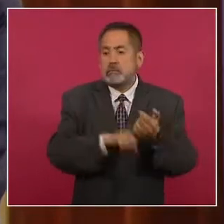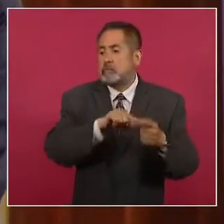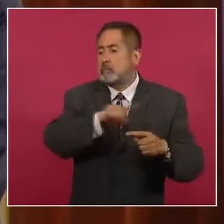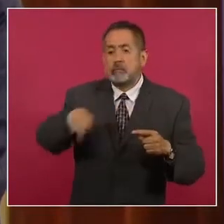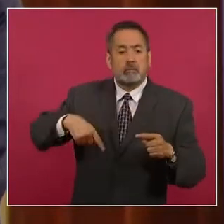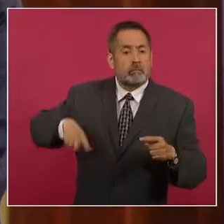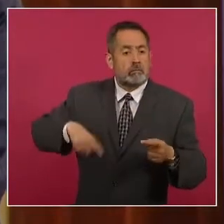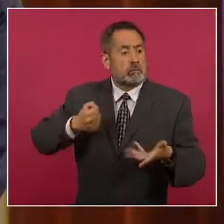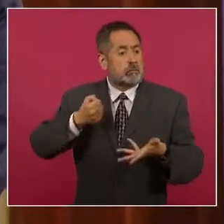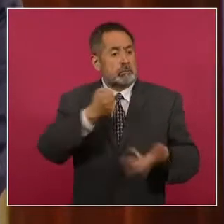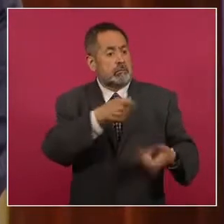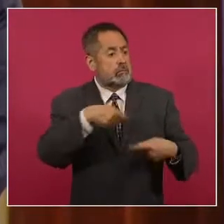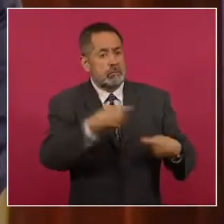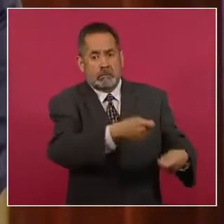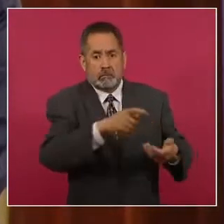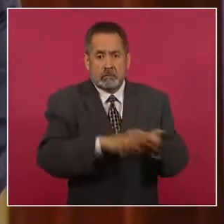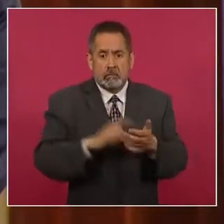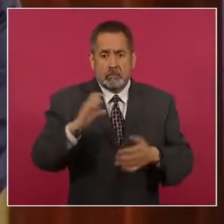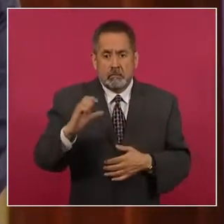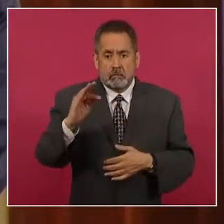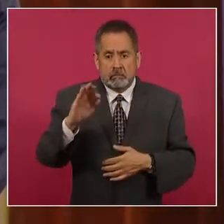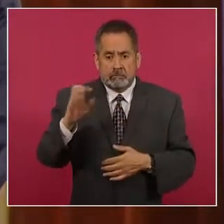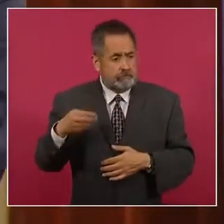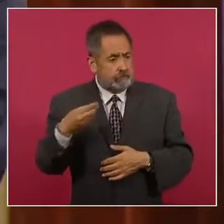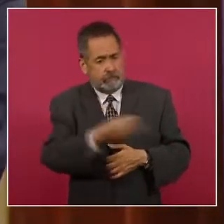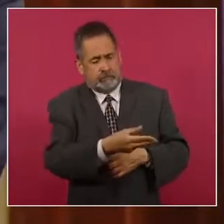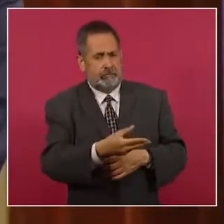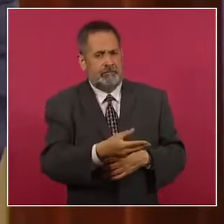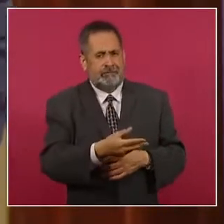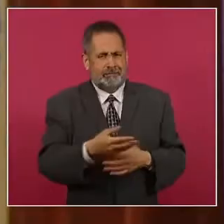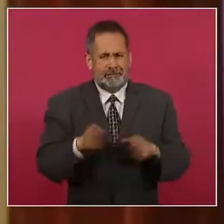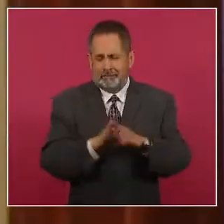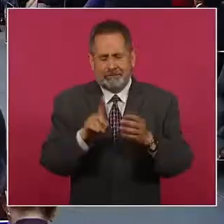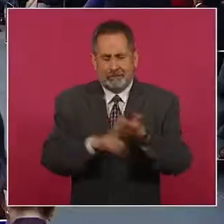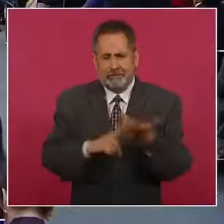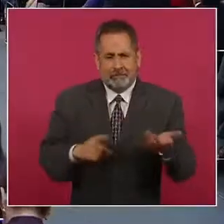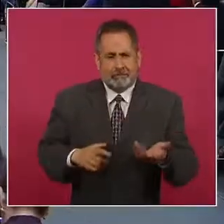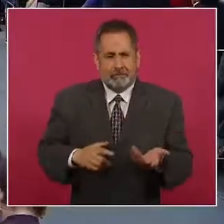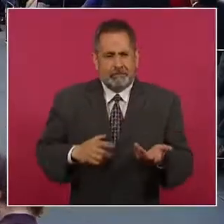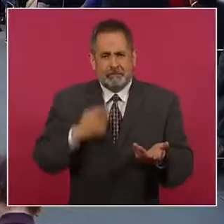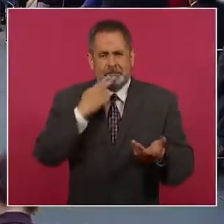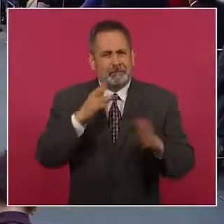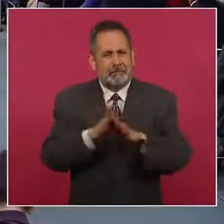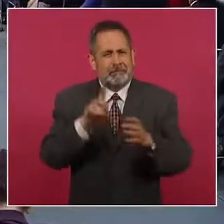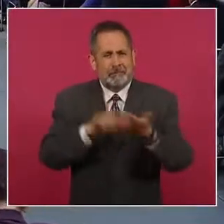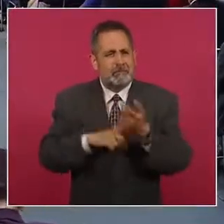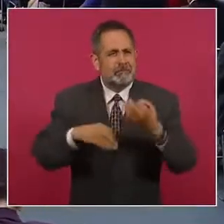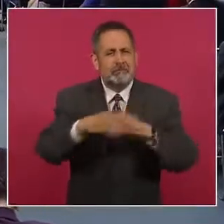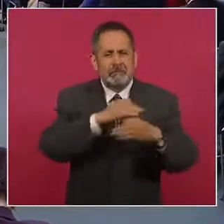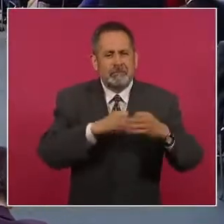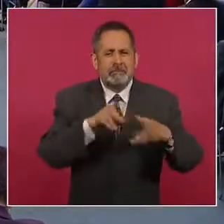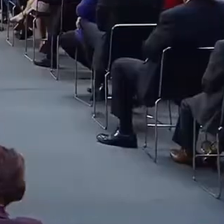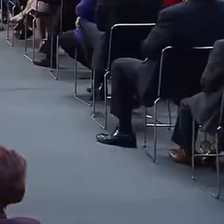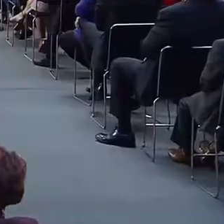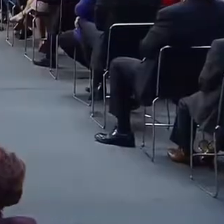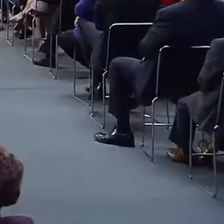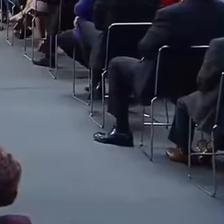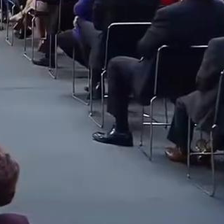subsidio de la Comisión Federal de Electricidad, o sencillamente utilizaban todas las líneas de